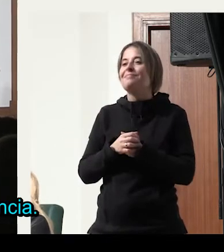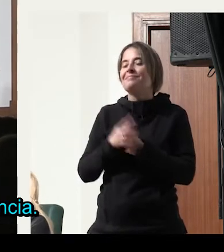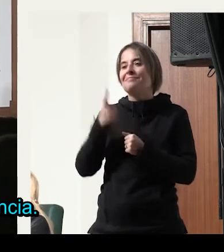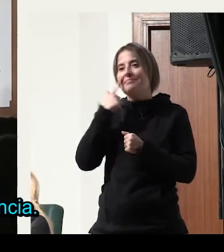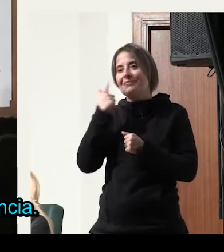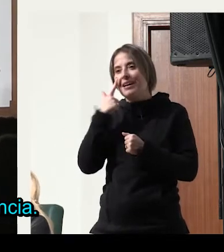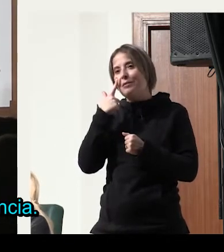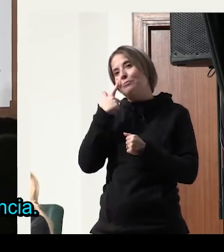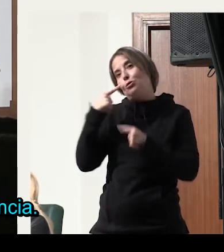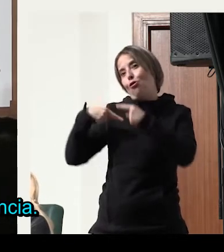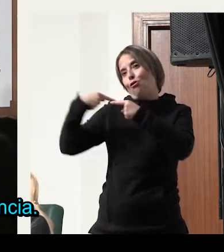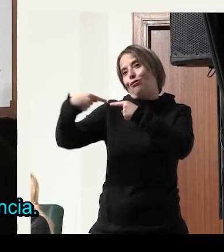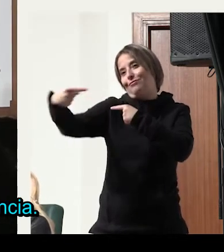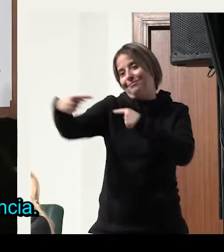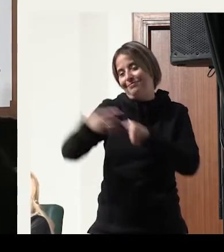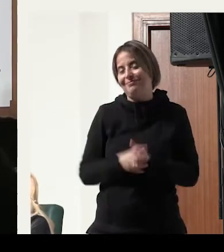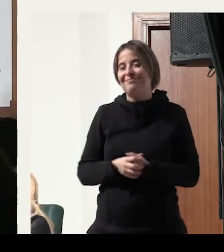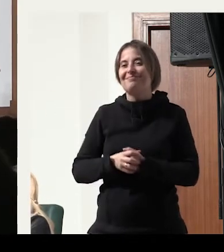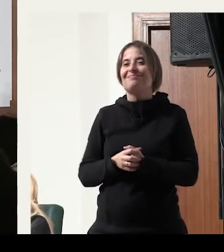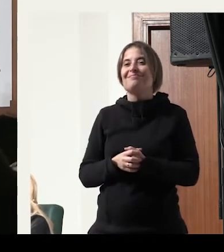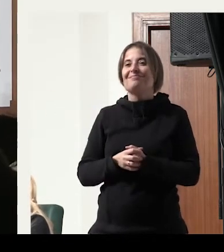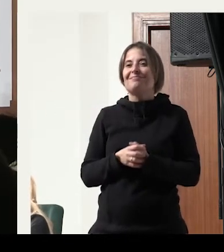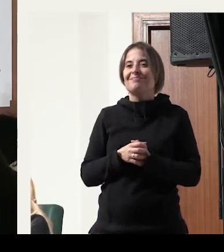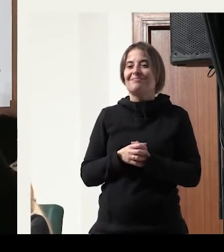herencia. Eso es. Ya para las que vienen.